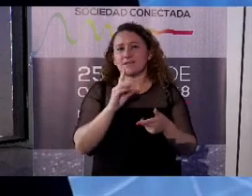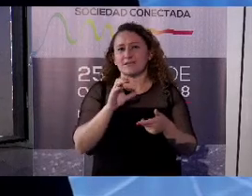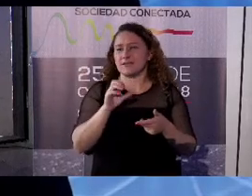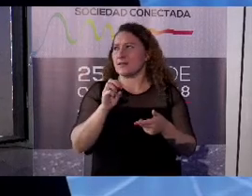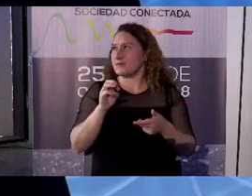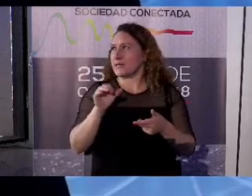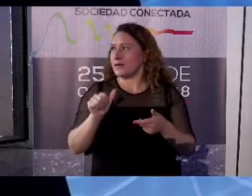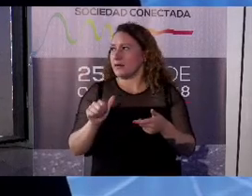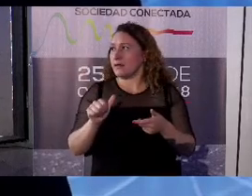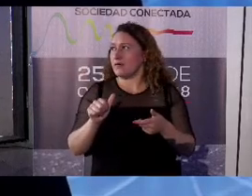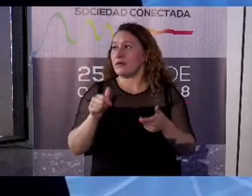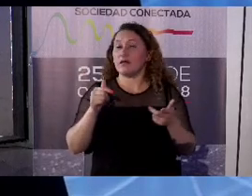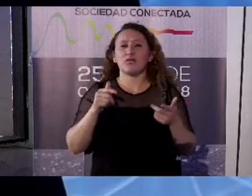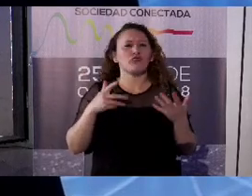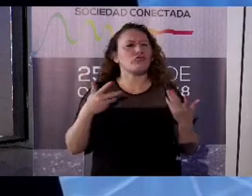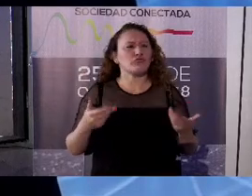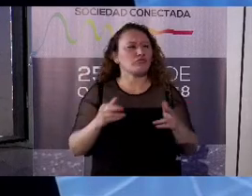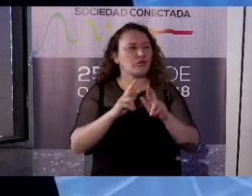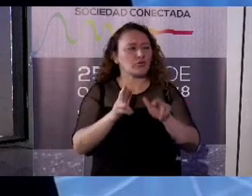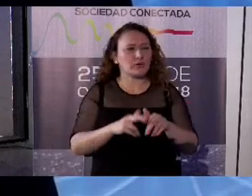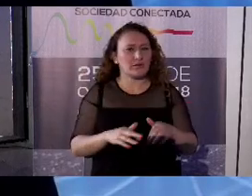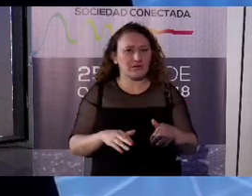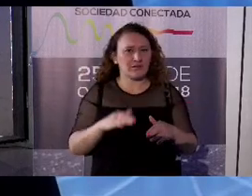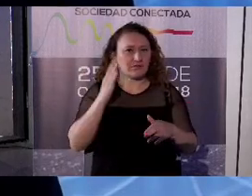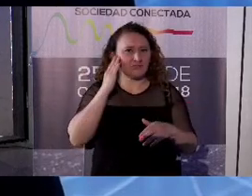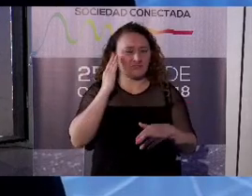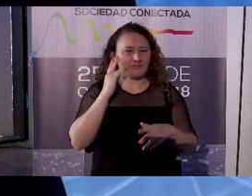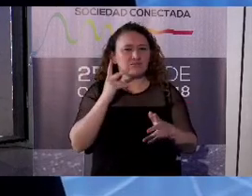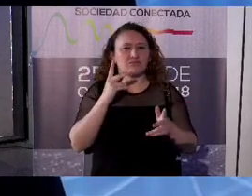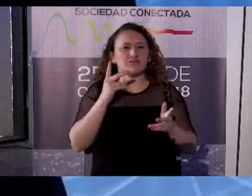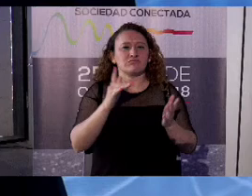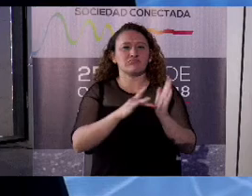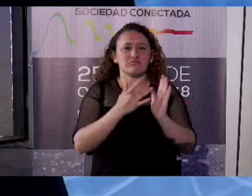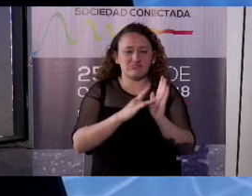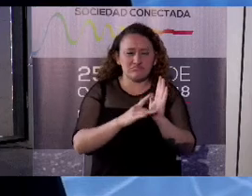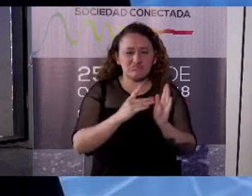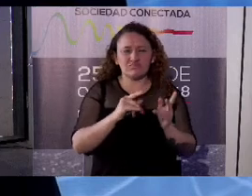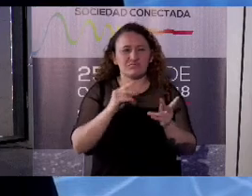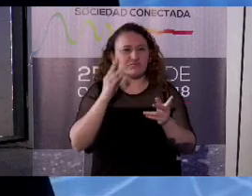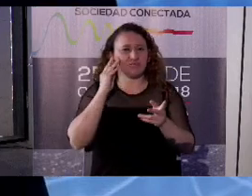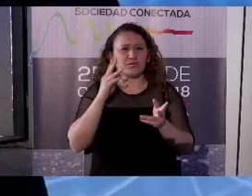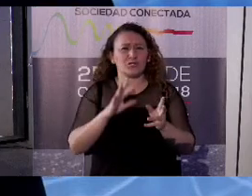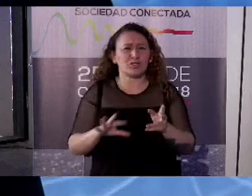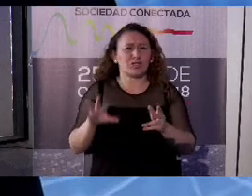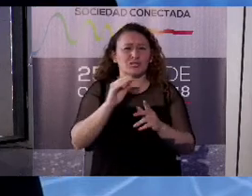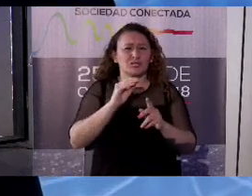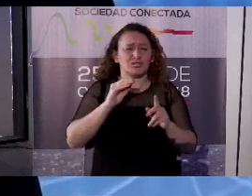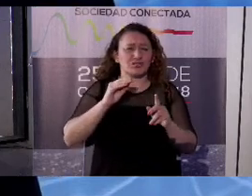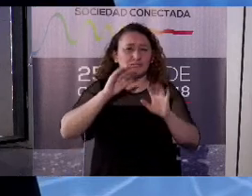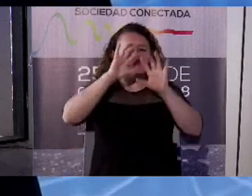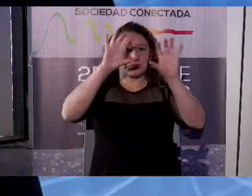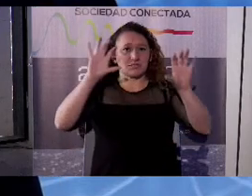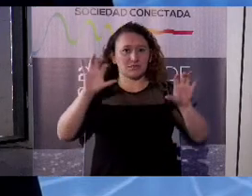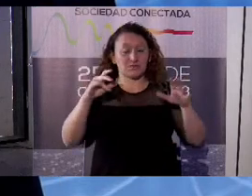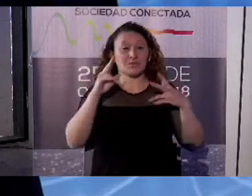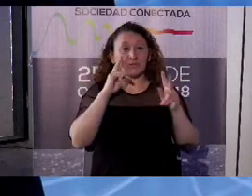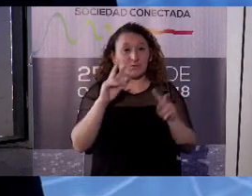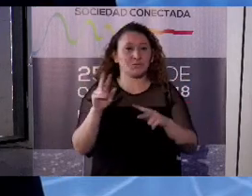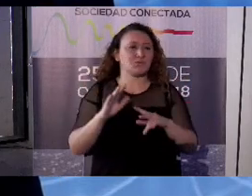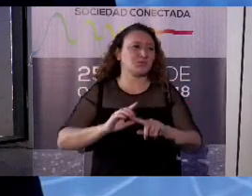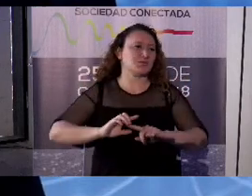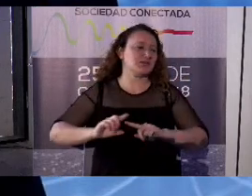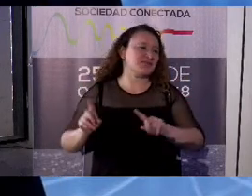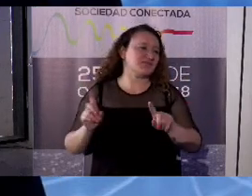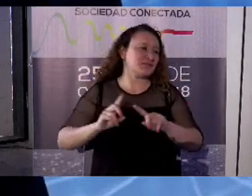penetración de internet móvil y la penetración de smartphones a través de todos nuestros países y si lo ven es bastante diferente